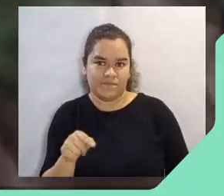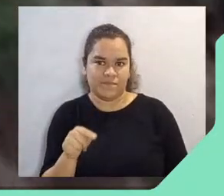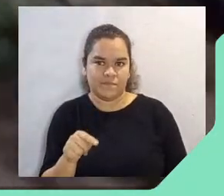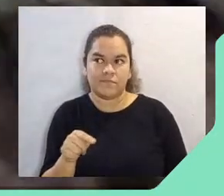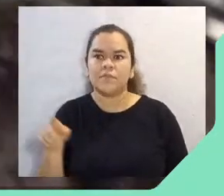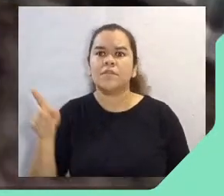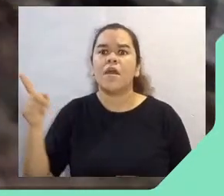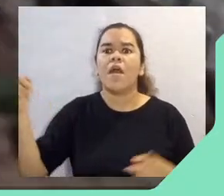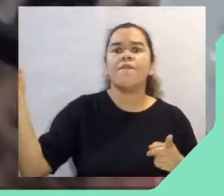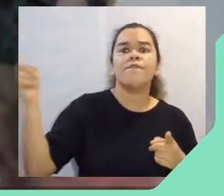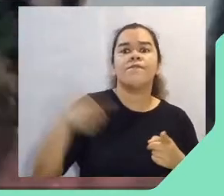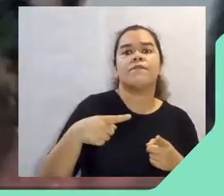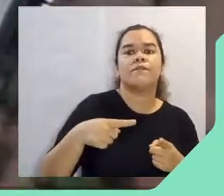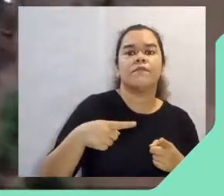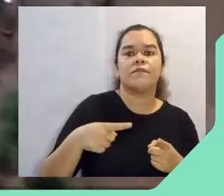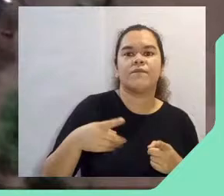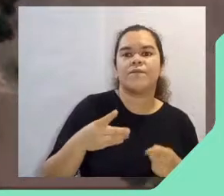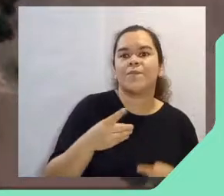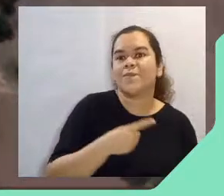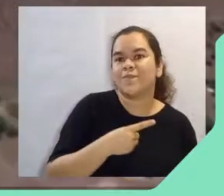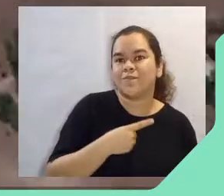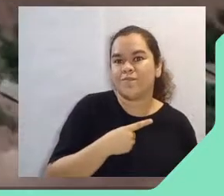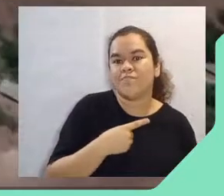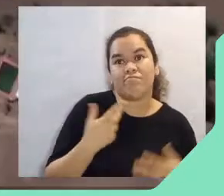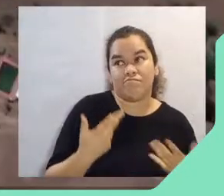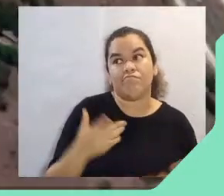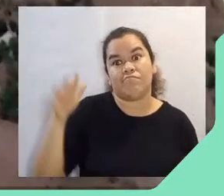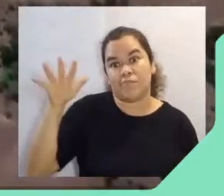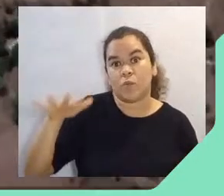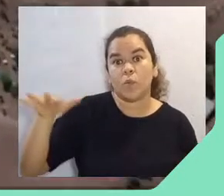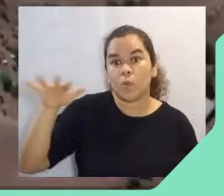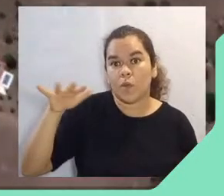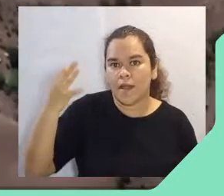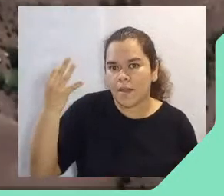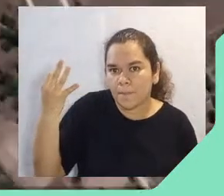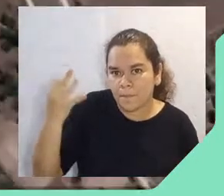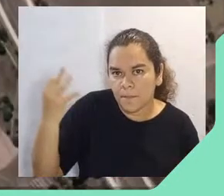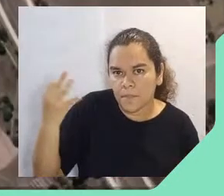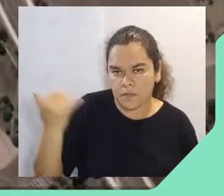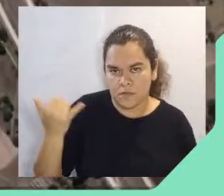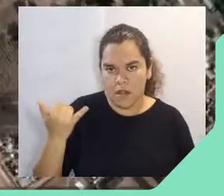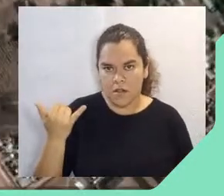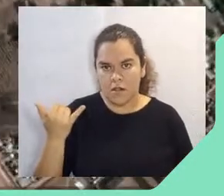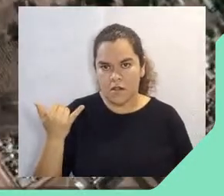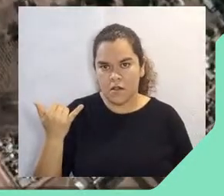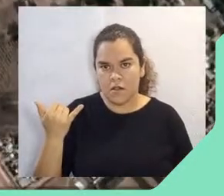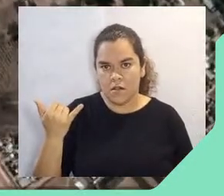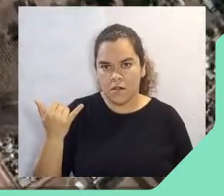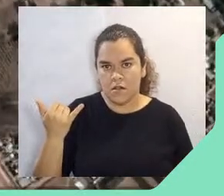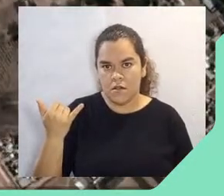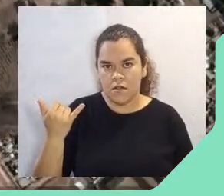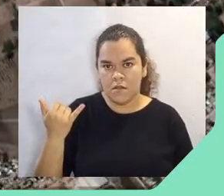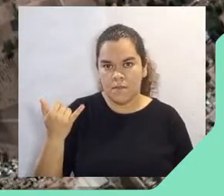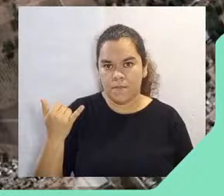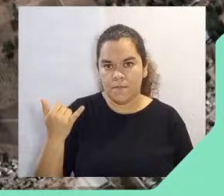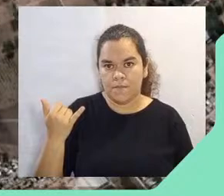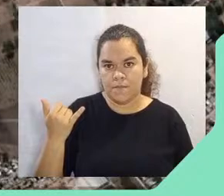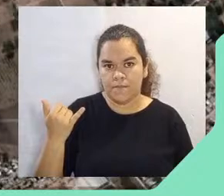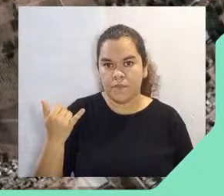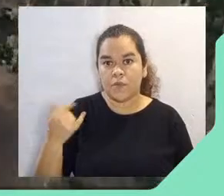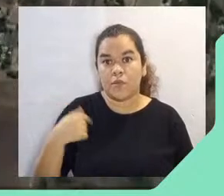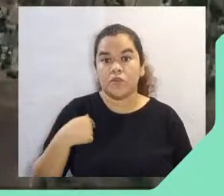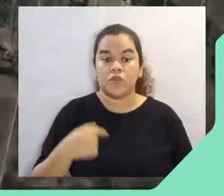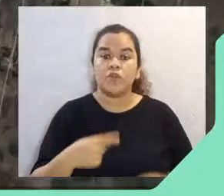lugar. O sea, tiene una generación que generalmente no coincide con el lugar en el cual es